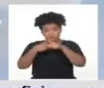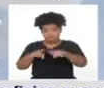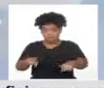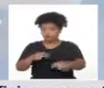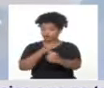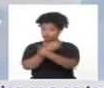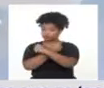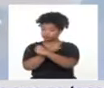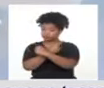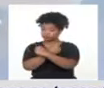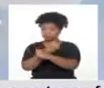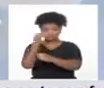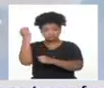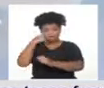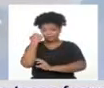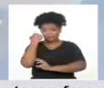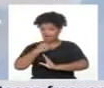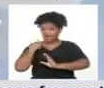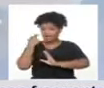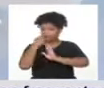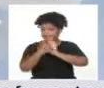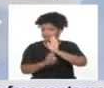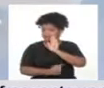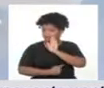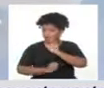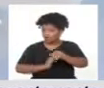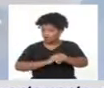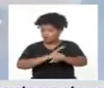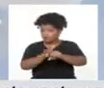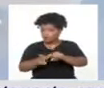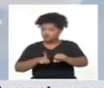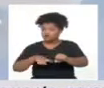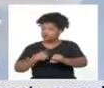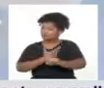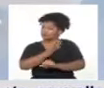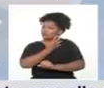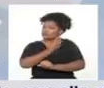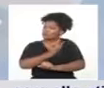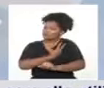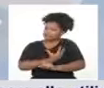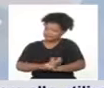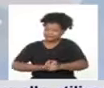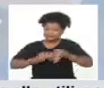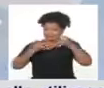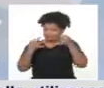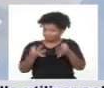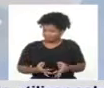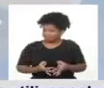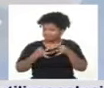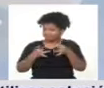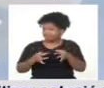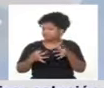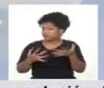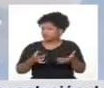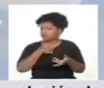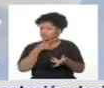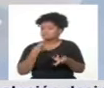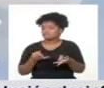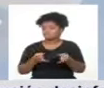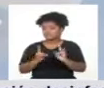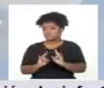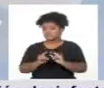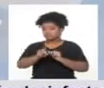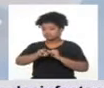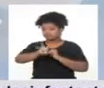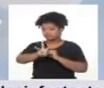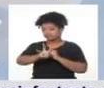esta enfermedad. Lamentamos mucho, igual que siempre nos pasa, el fallecimiento de 13 personas